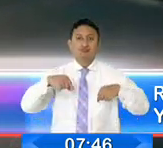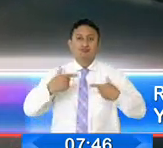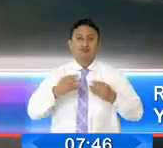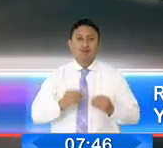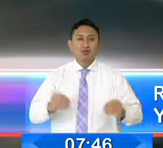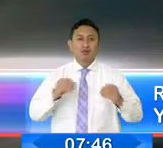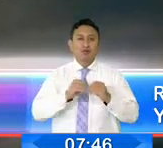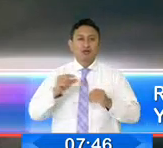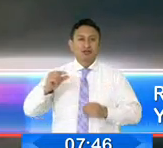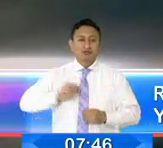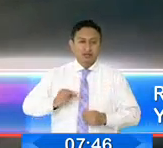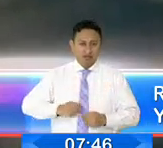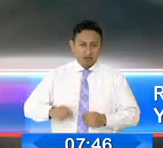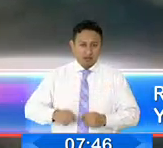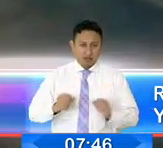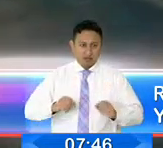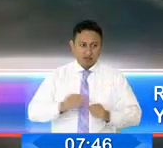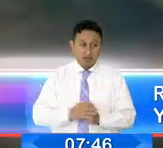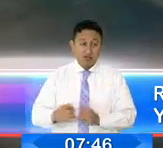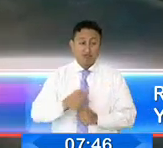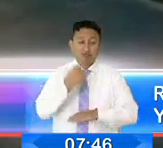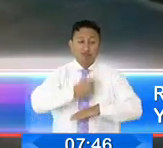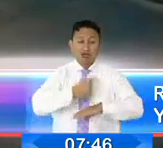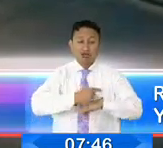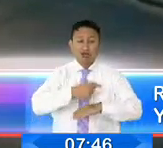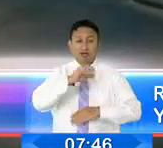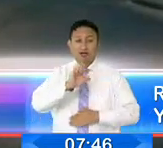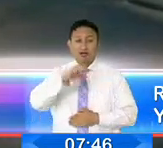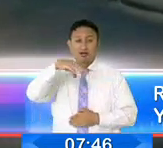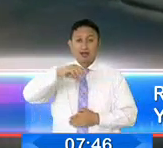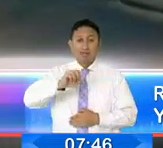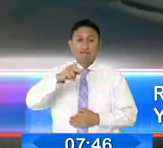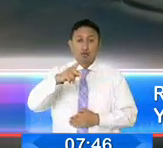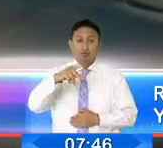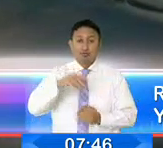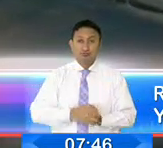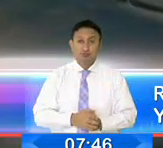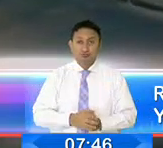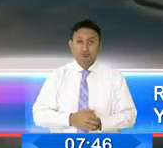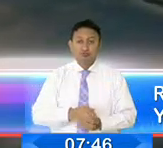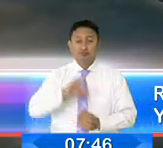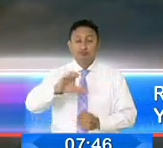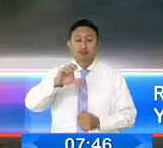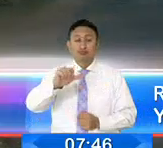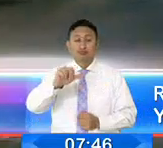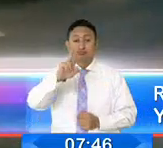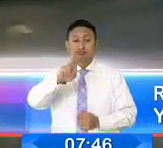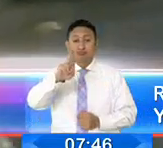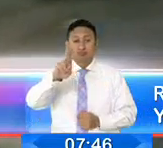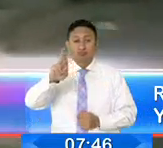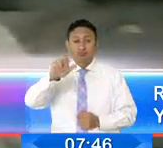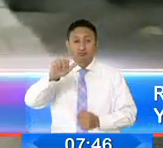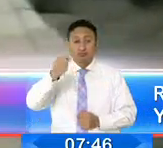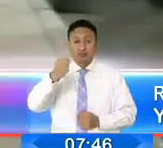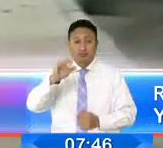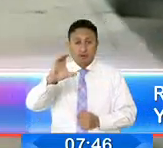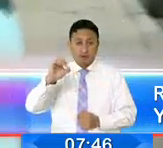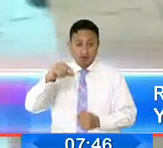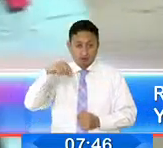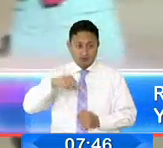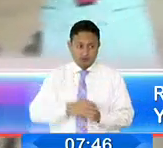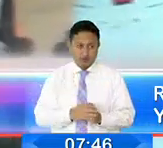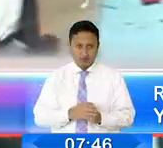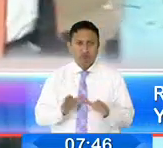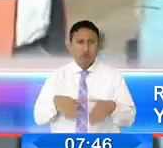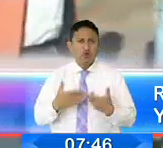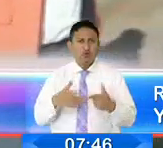obra tan importante, vamos a hablar con el gerente de la empresa metropolitana de obras públicas, Rafael Carrasco, para que nos comente cuáles son los tramos en